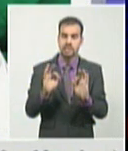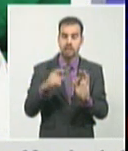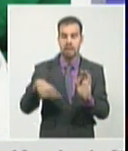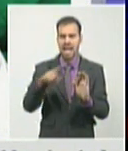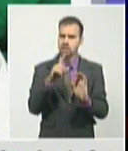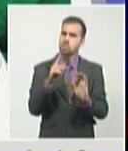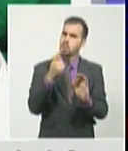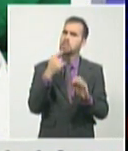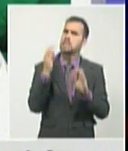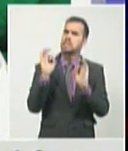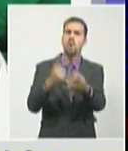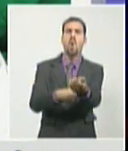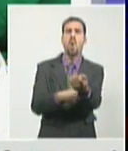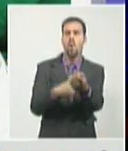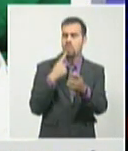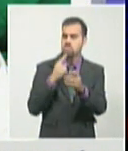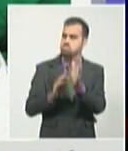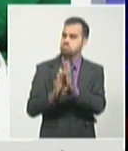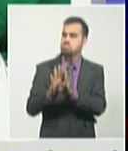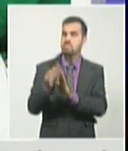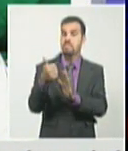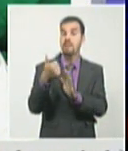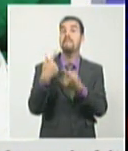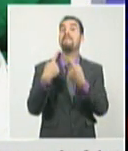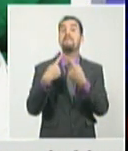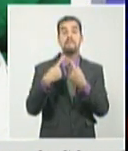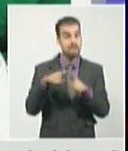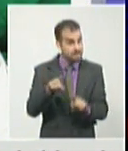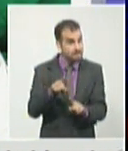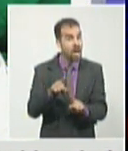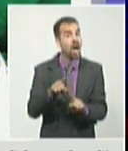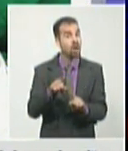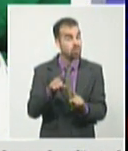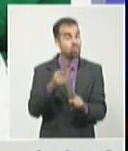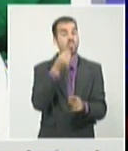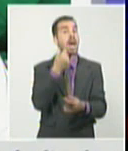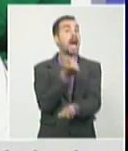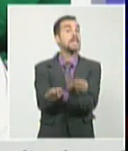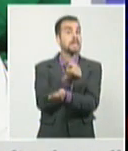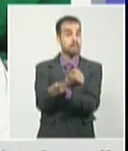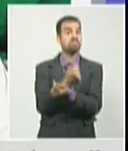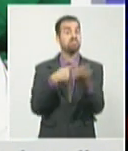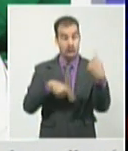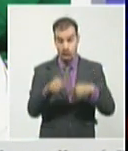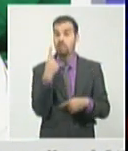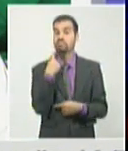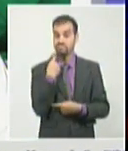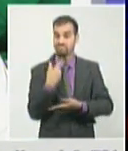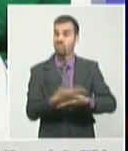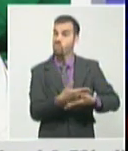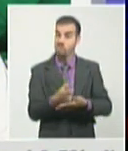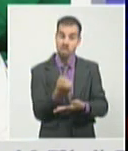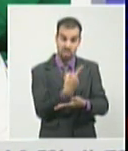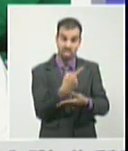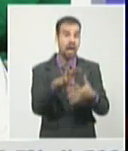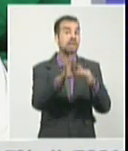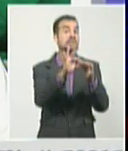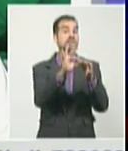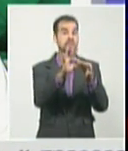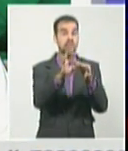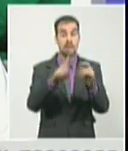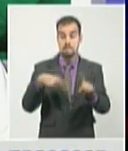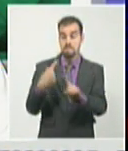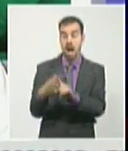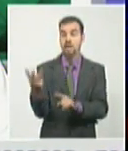pero que no está exento de riesgo y en muchos lugares del mundo hay que lamentar